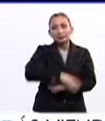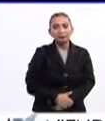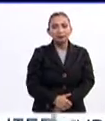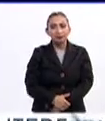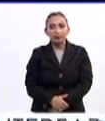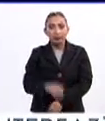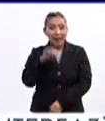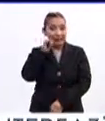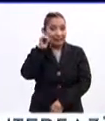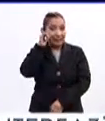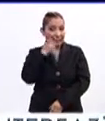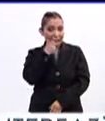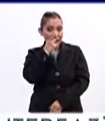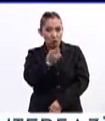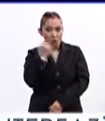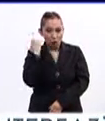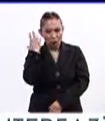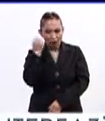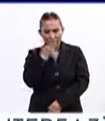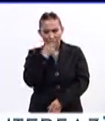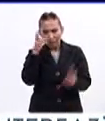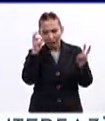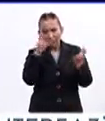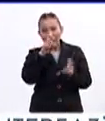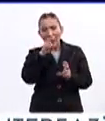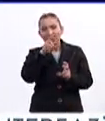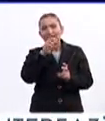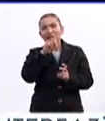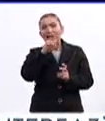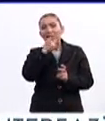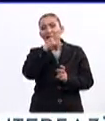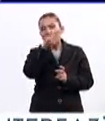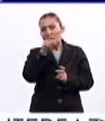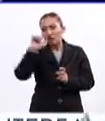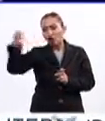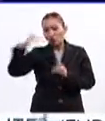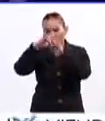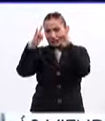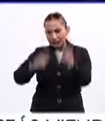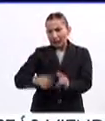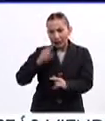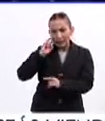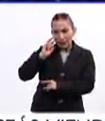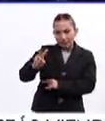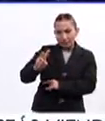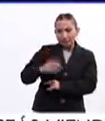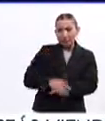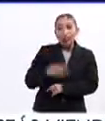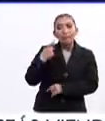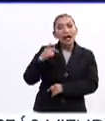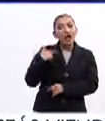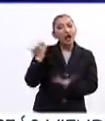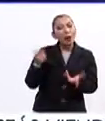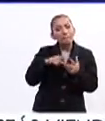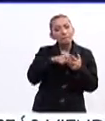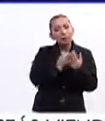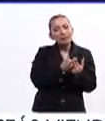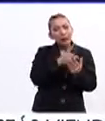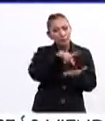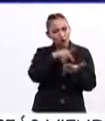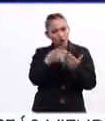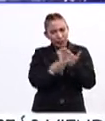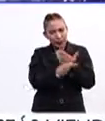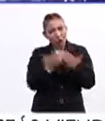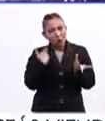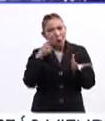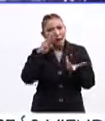acuerdo. Ayer se mencionaba en una de las conferencias de David Garza y en algunos de los stands aquí donde se pueden ver, pero la génesis de estos proyectos que